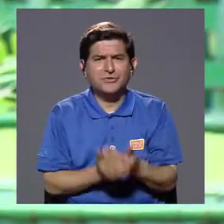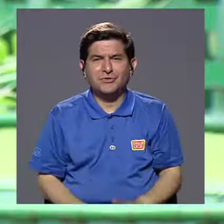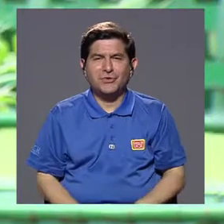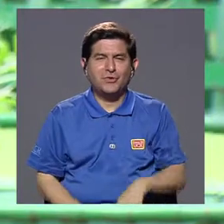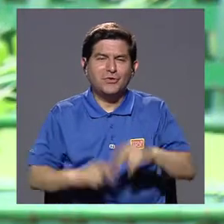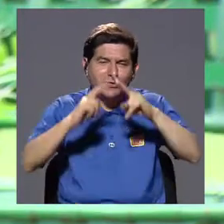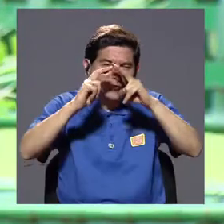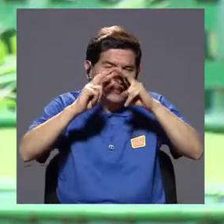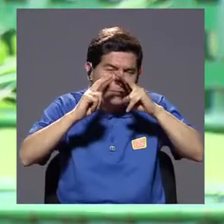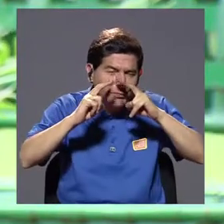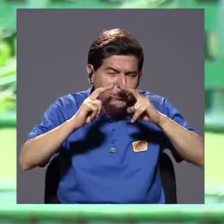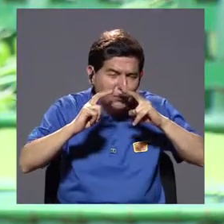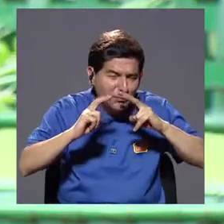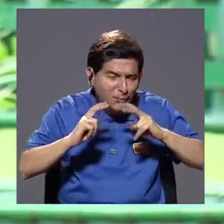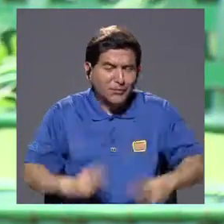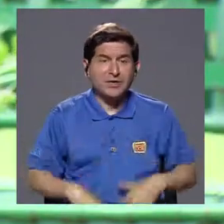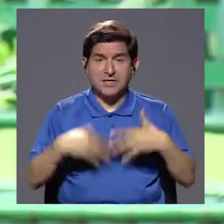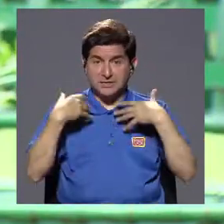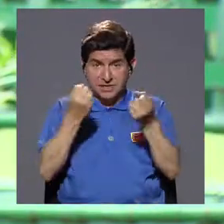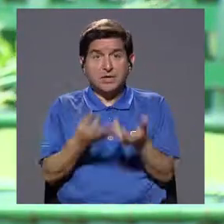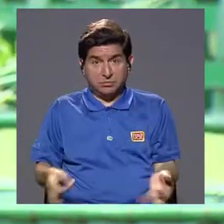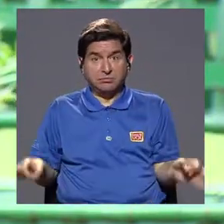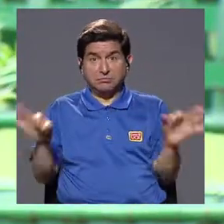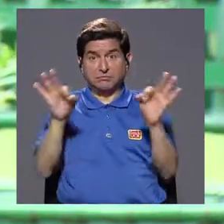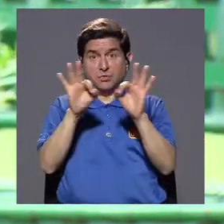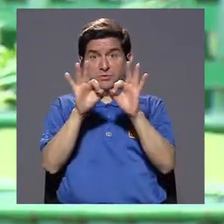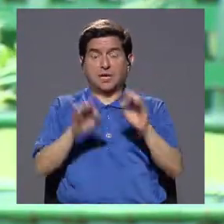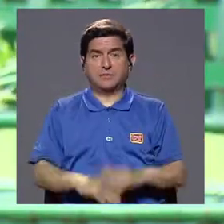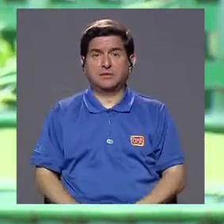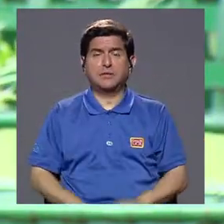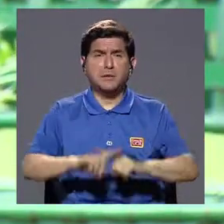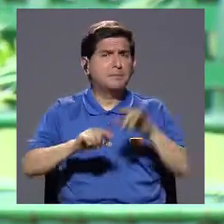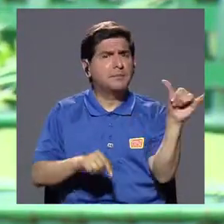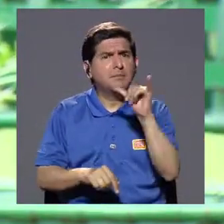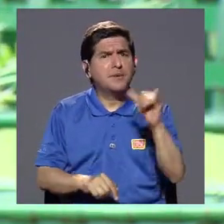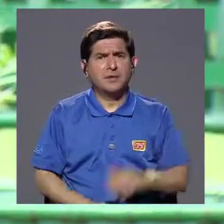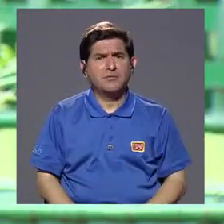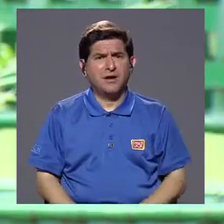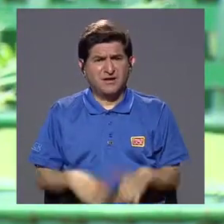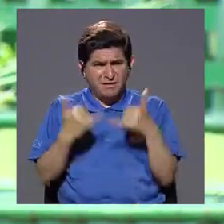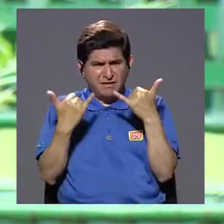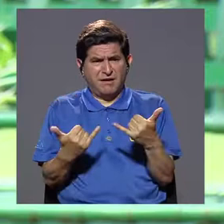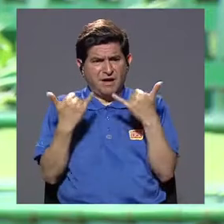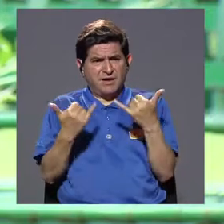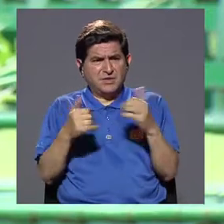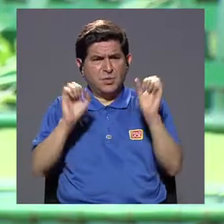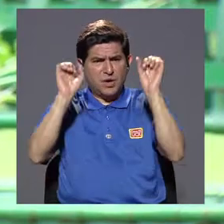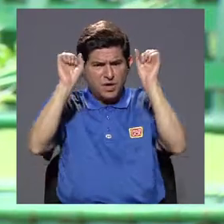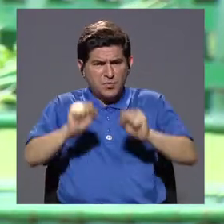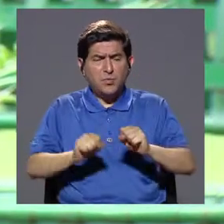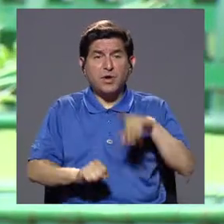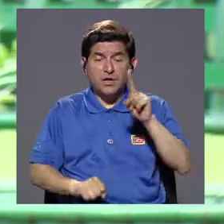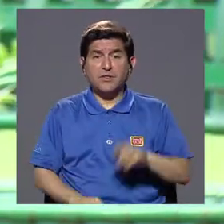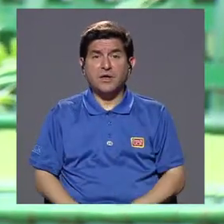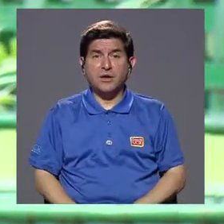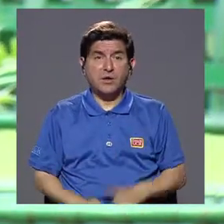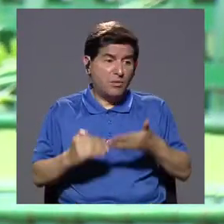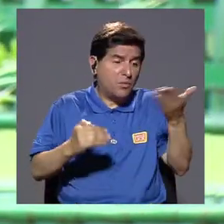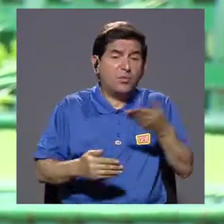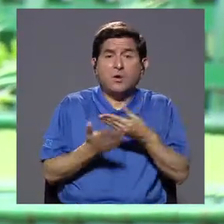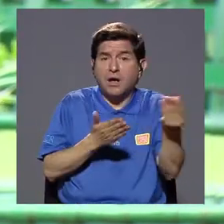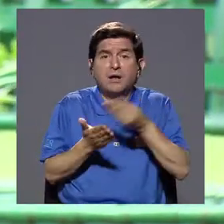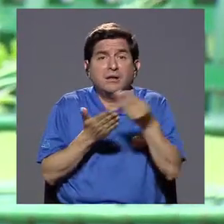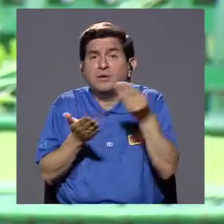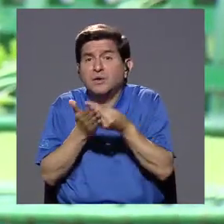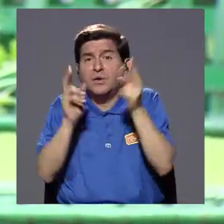que desmenuzar lo porque también la salud es muy importante aunque también en nuestra actualidad también pudiera hacer un bien de consumo